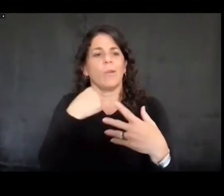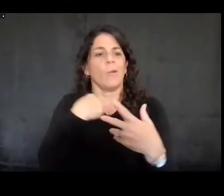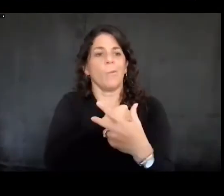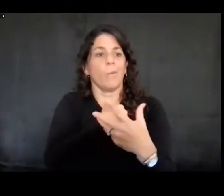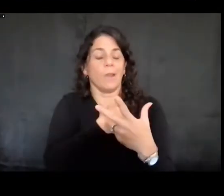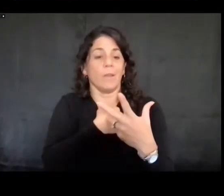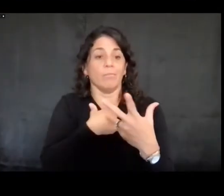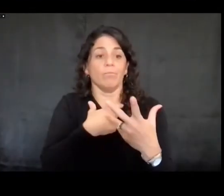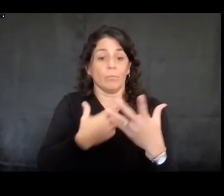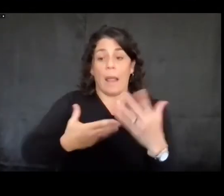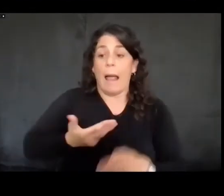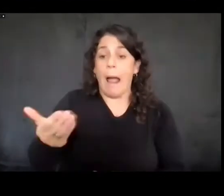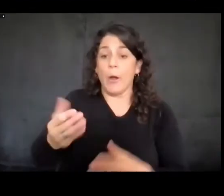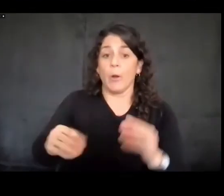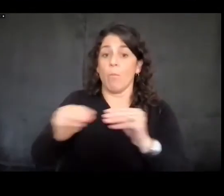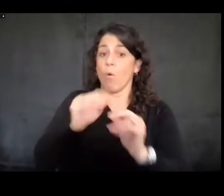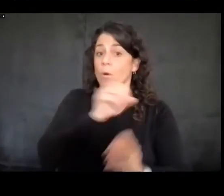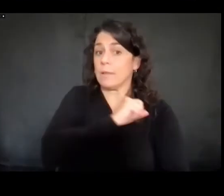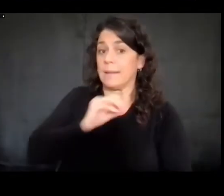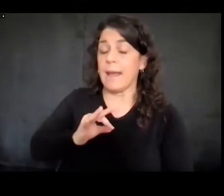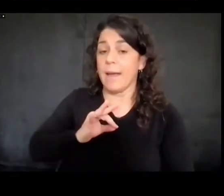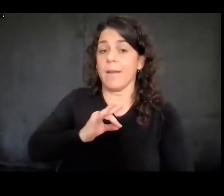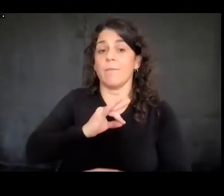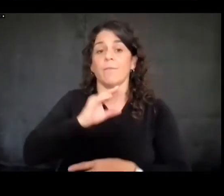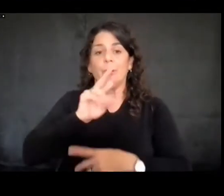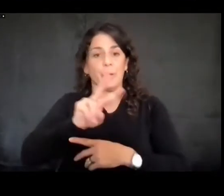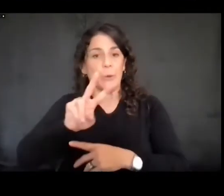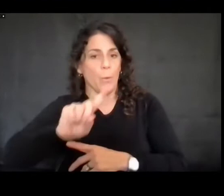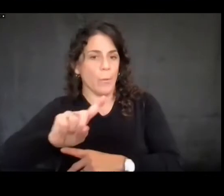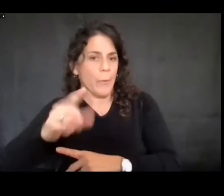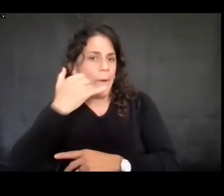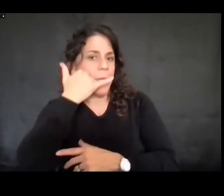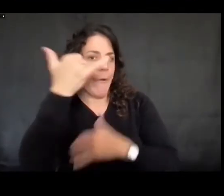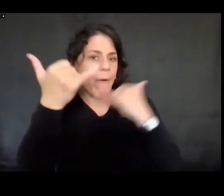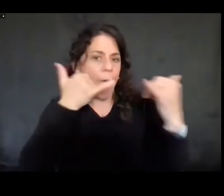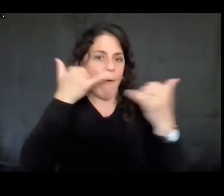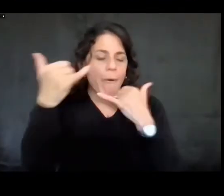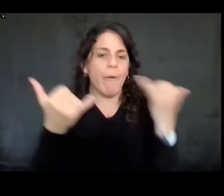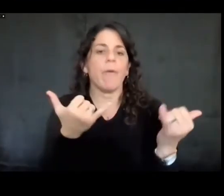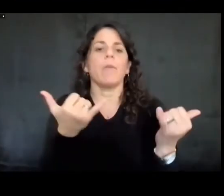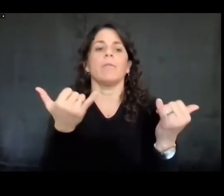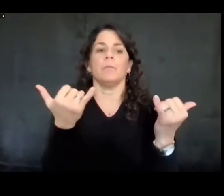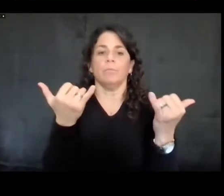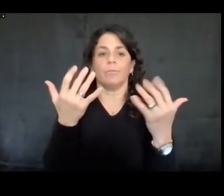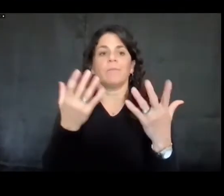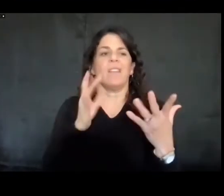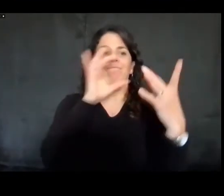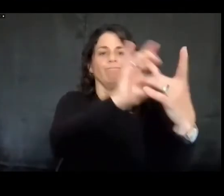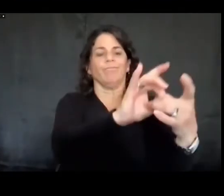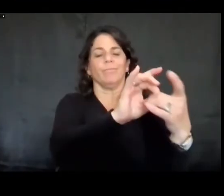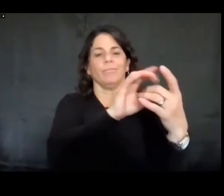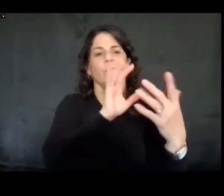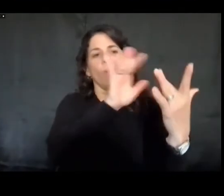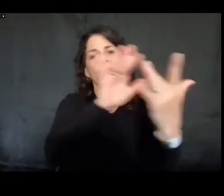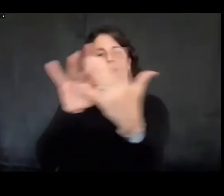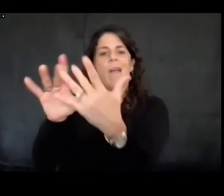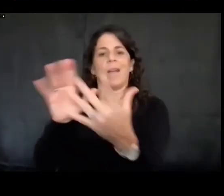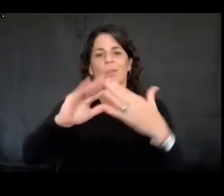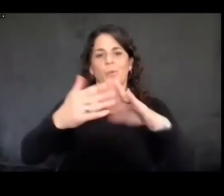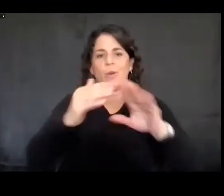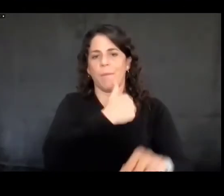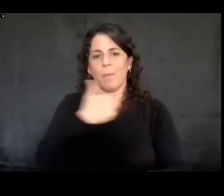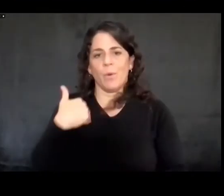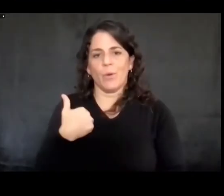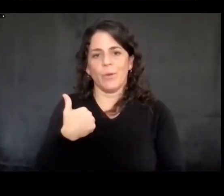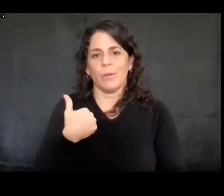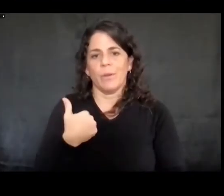esfuerzos del número 211 para ofrecer asistencia en registrarse en los miembros de la comunidad y creo